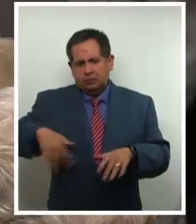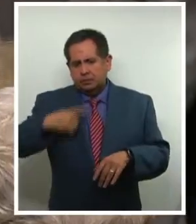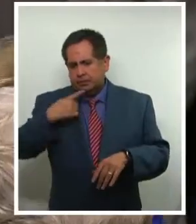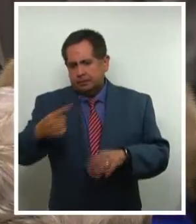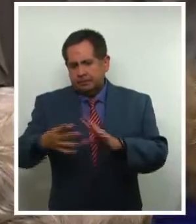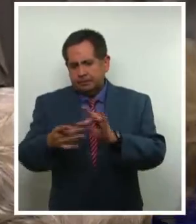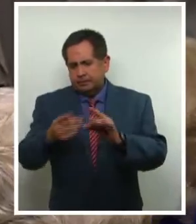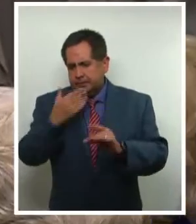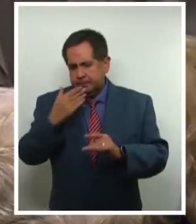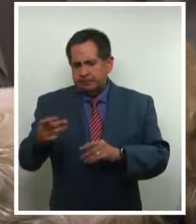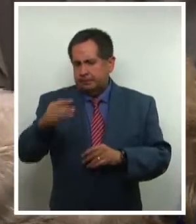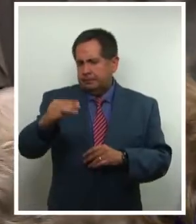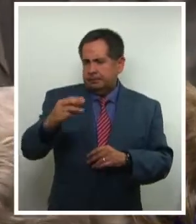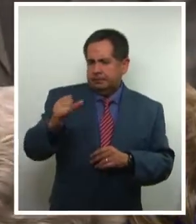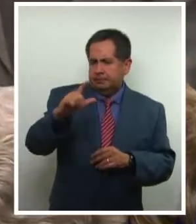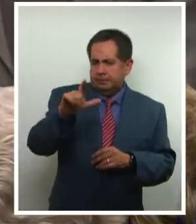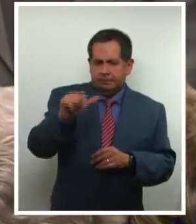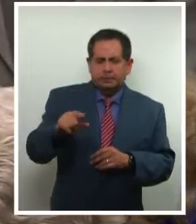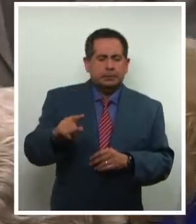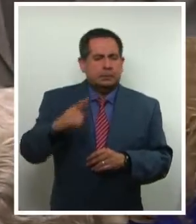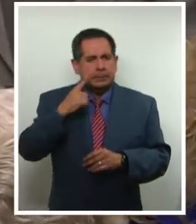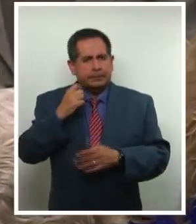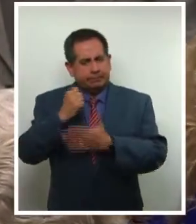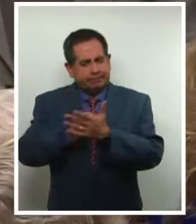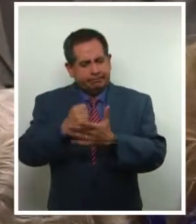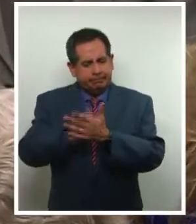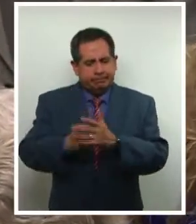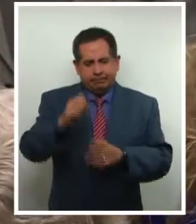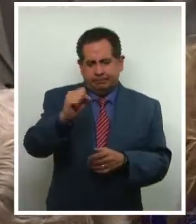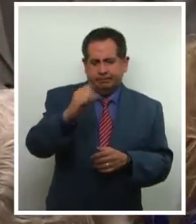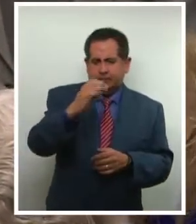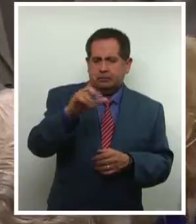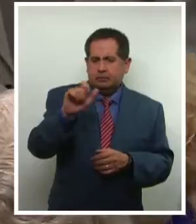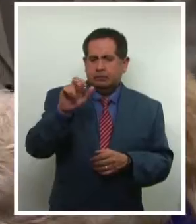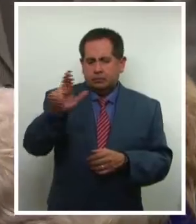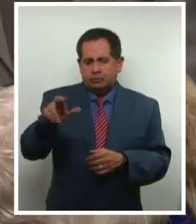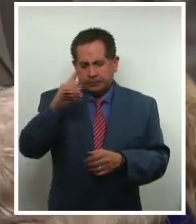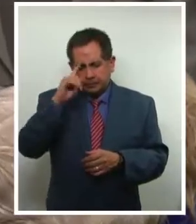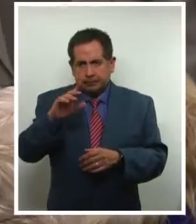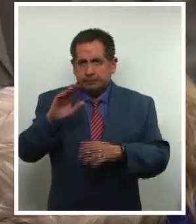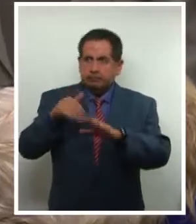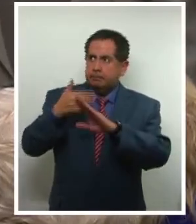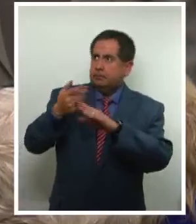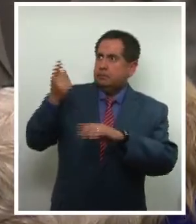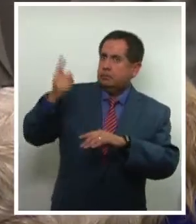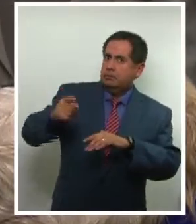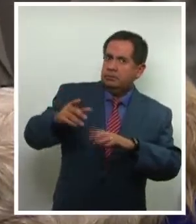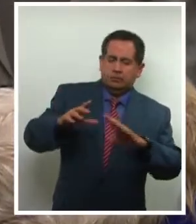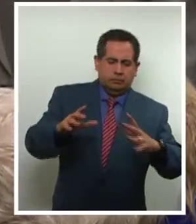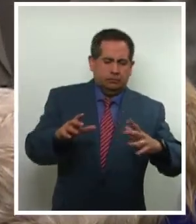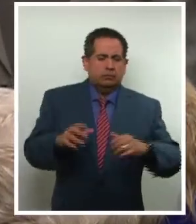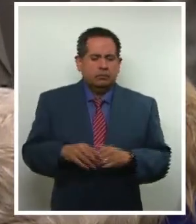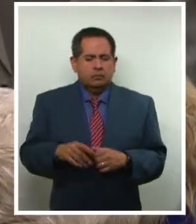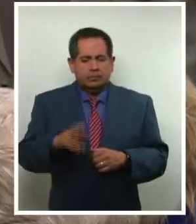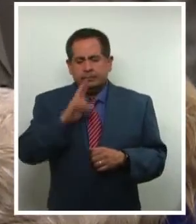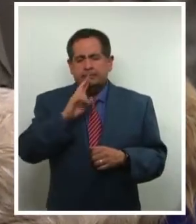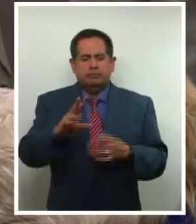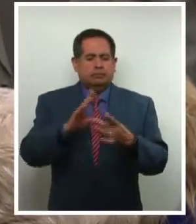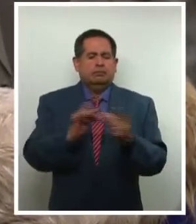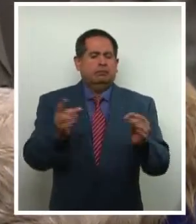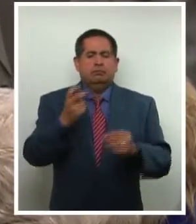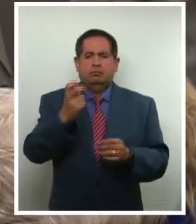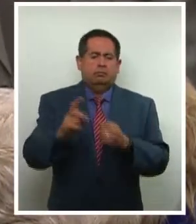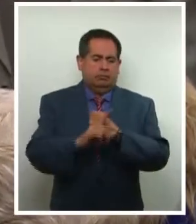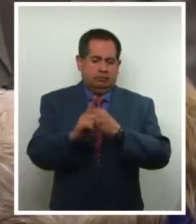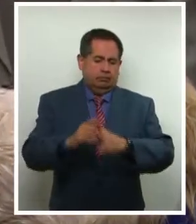bien Marcela, una lucha secular contra el poder autoritario, resolvería el